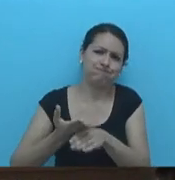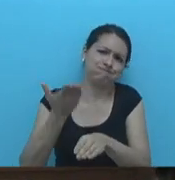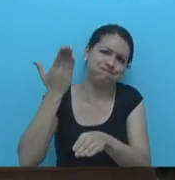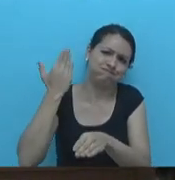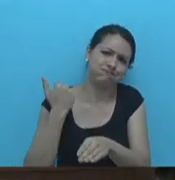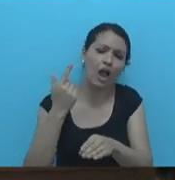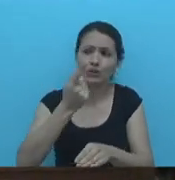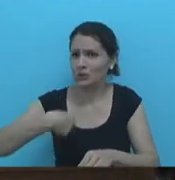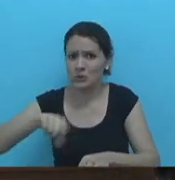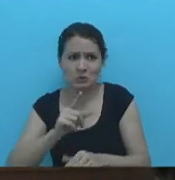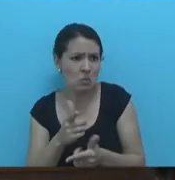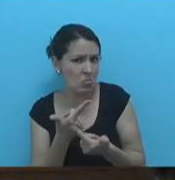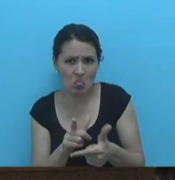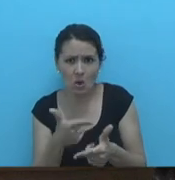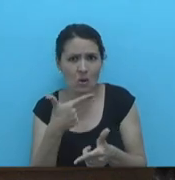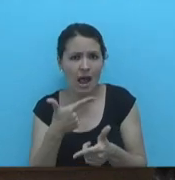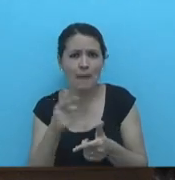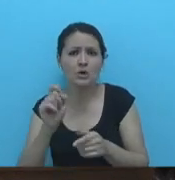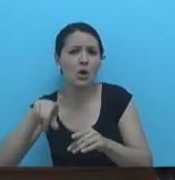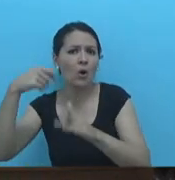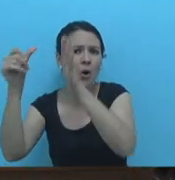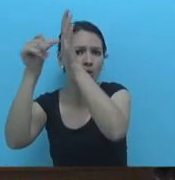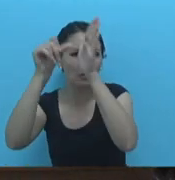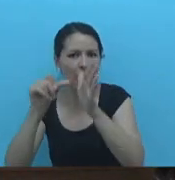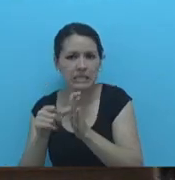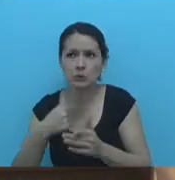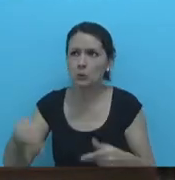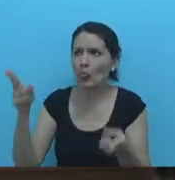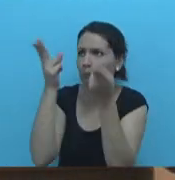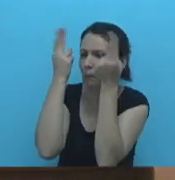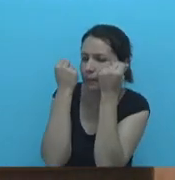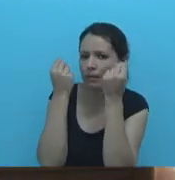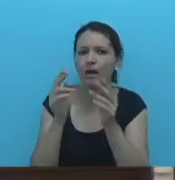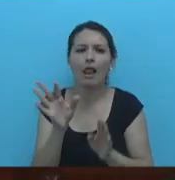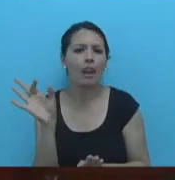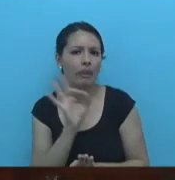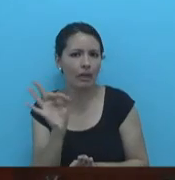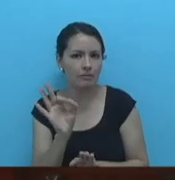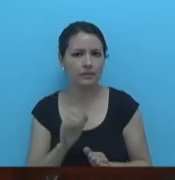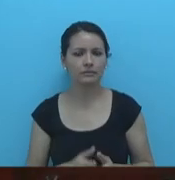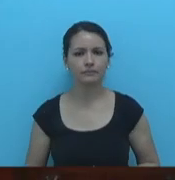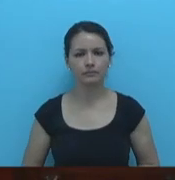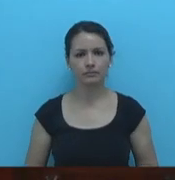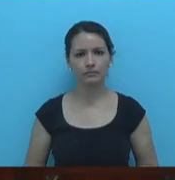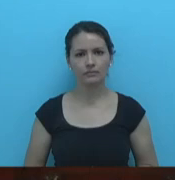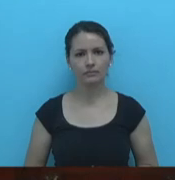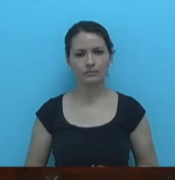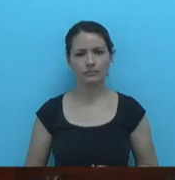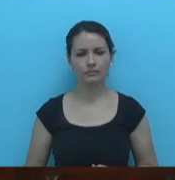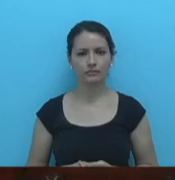parece, estamos más manejados por lo de afuera que por lo de adentro. Nada más, señor presidente. Gracias, diputado. Diputada Gutiérrez tiene uso de la